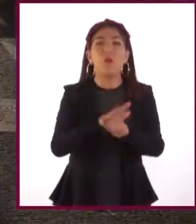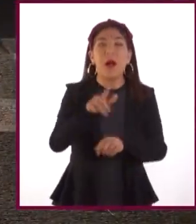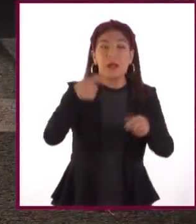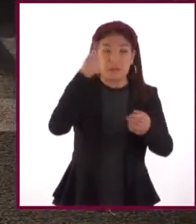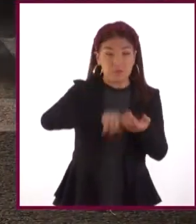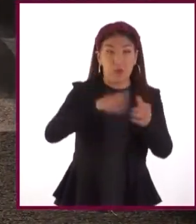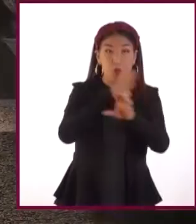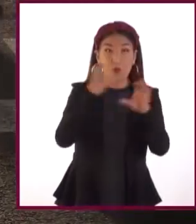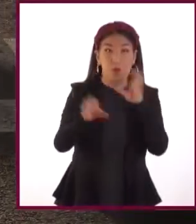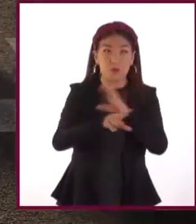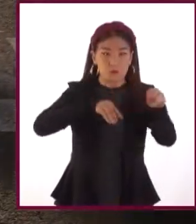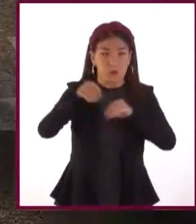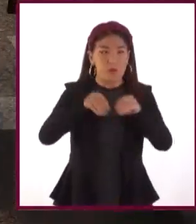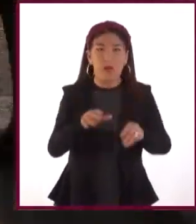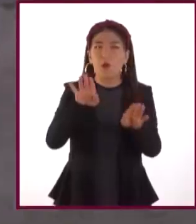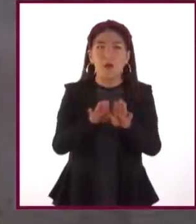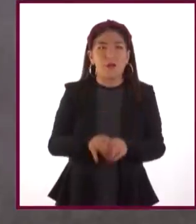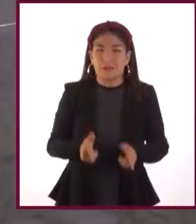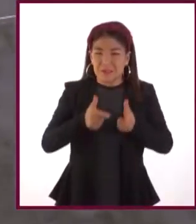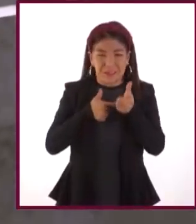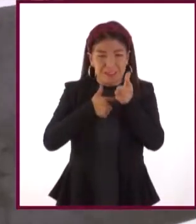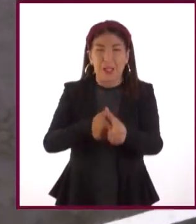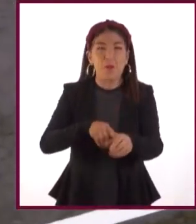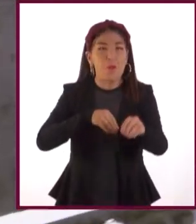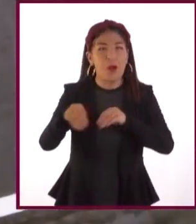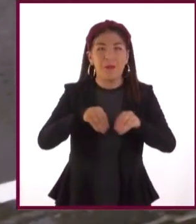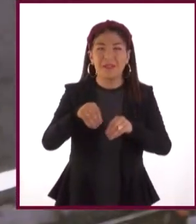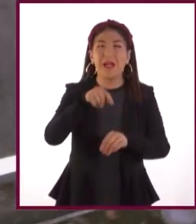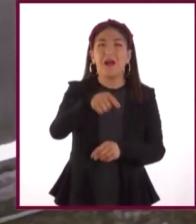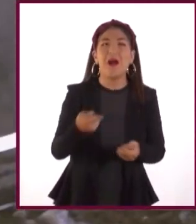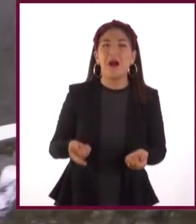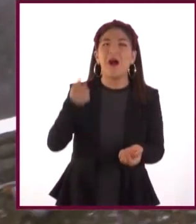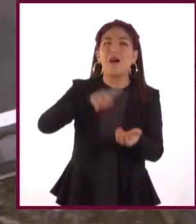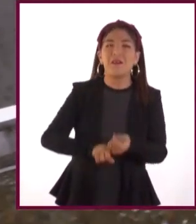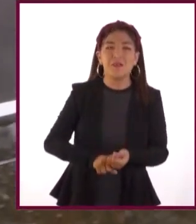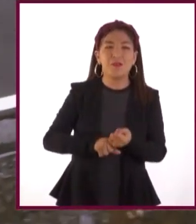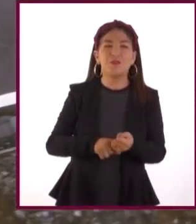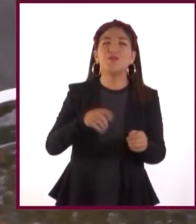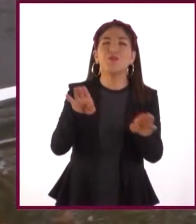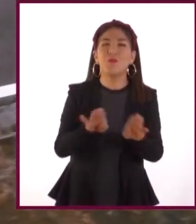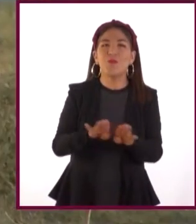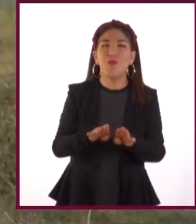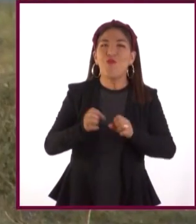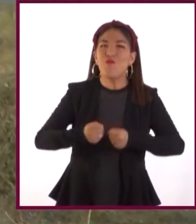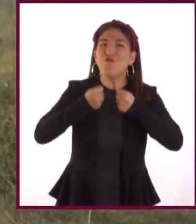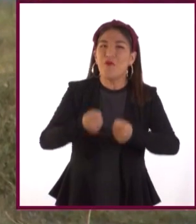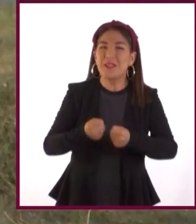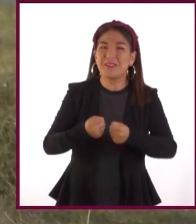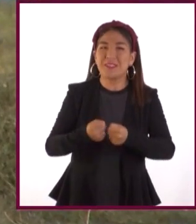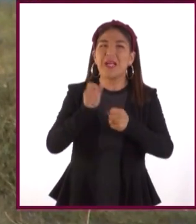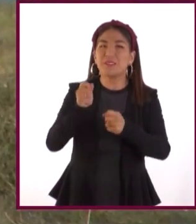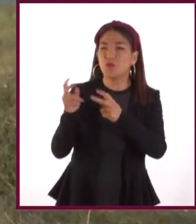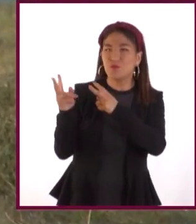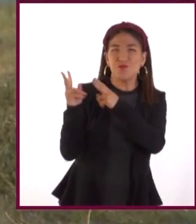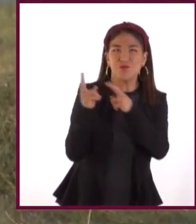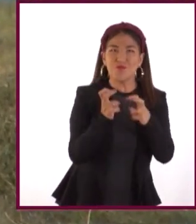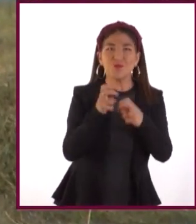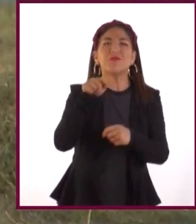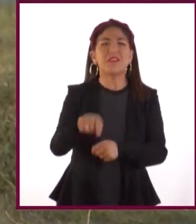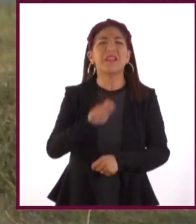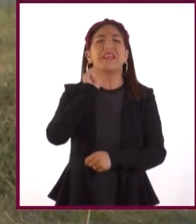planeta Tierra es de 9.81 metros sobre segundo cuadrado y el de Marte es de 3.71 metros